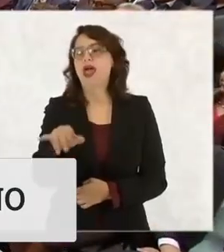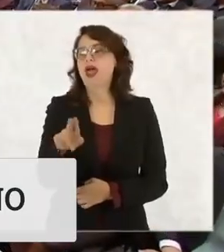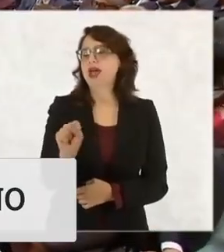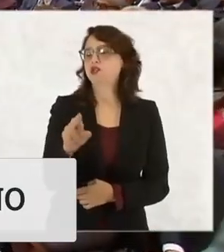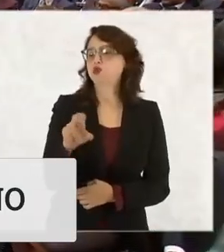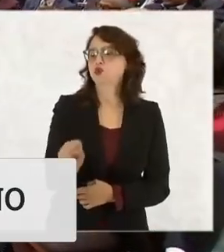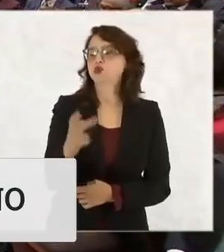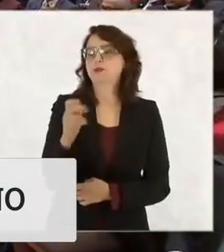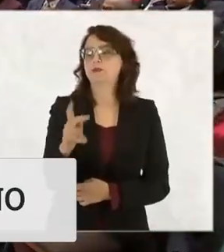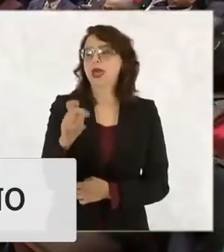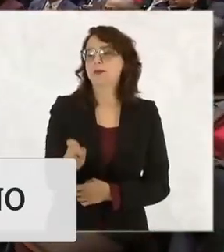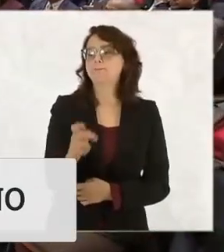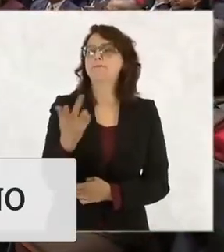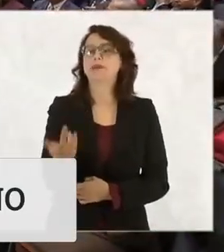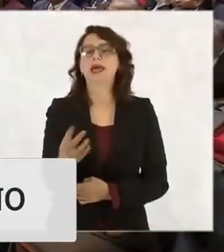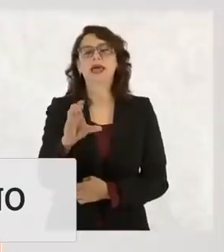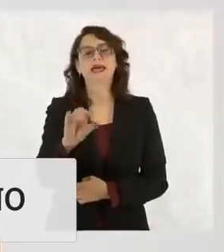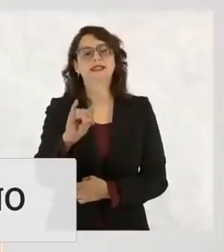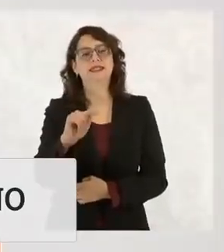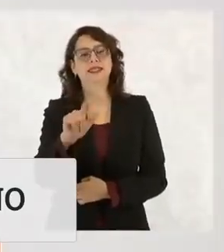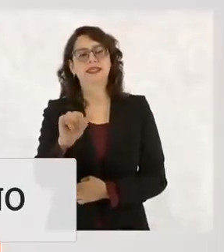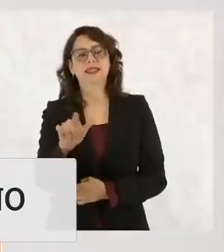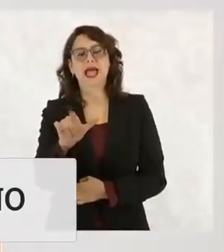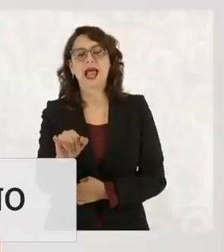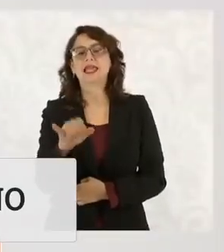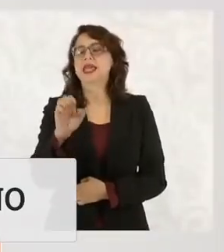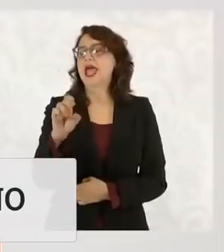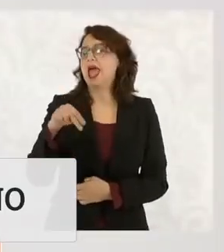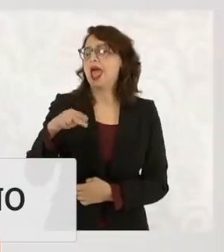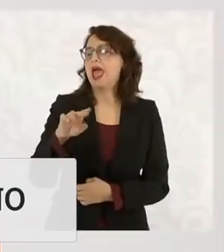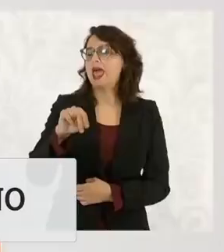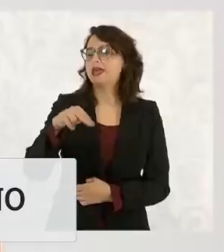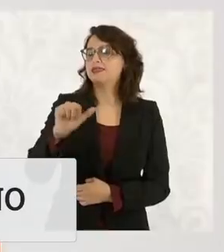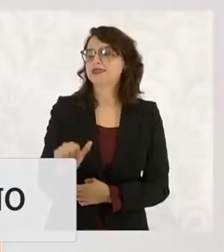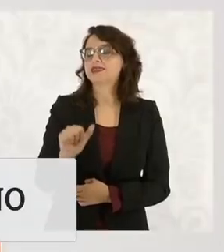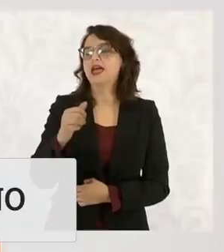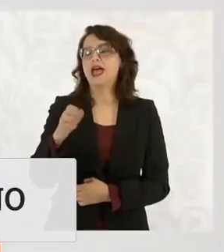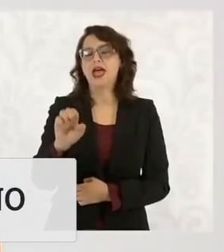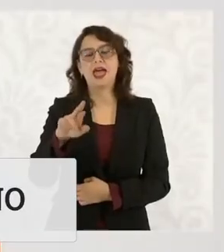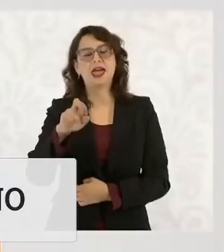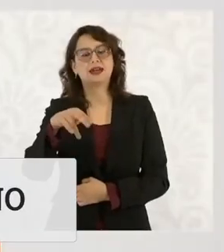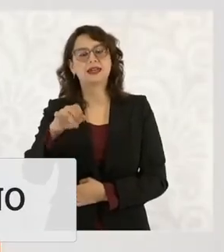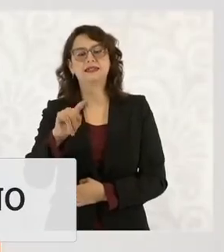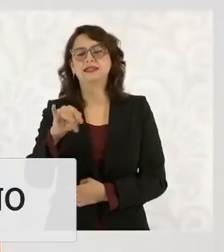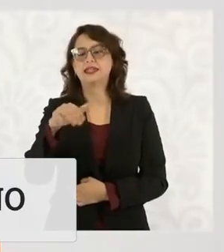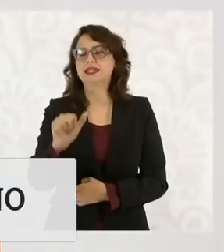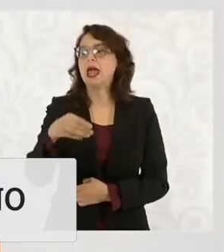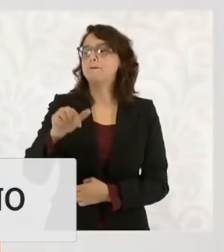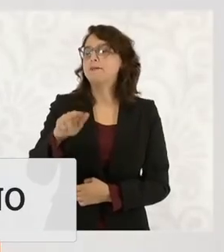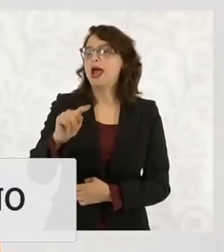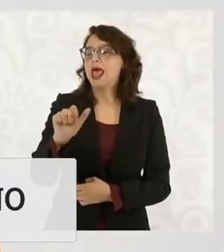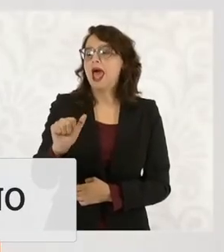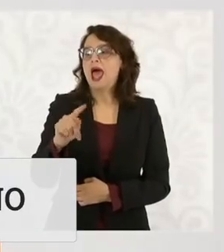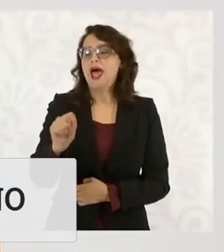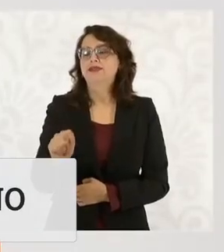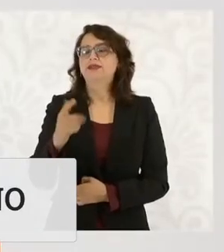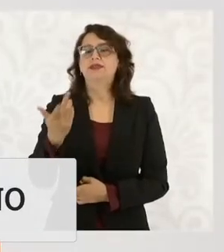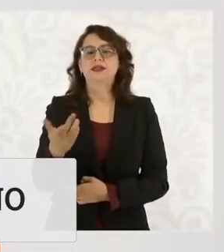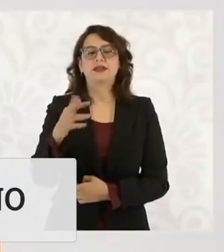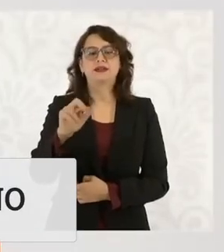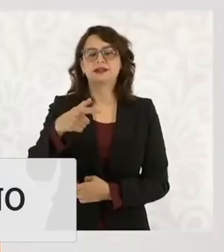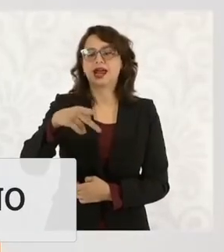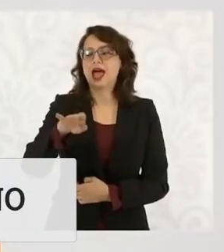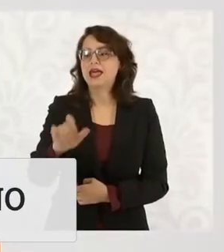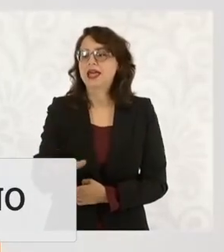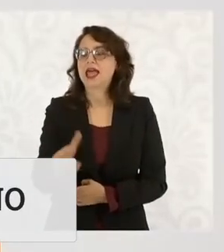Esteva, Pepe Merino, Citlali Hernández, Edna Vega, Marat Bolaños, Ernestina Godoy, Raquel Buenrostro, Alicia